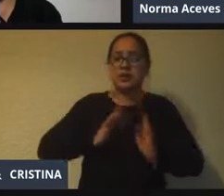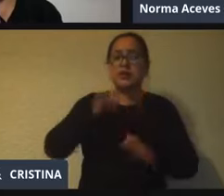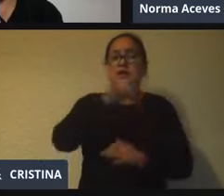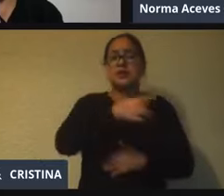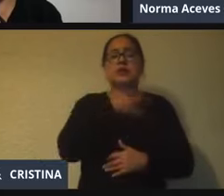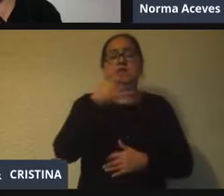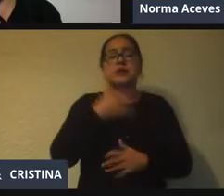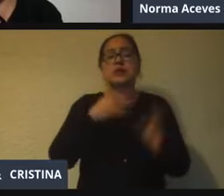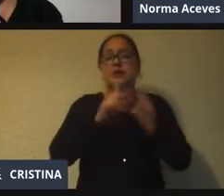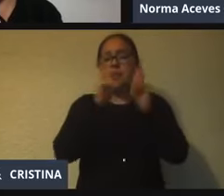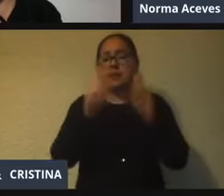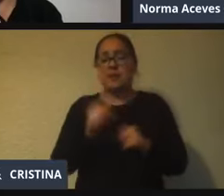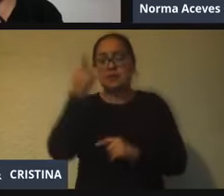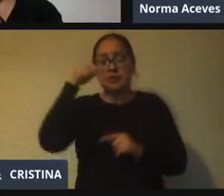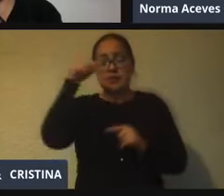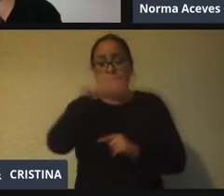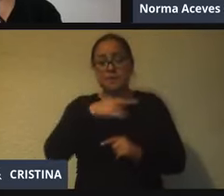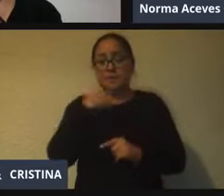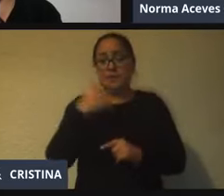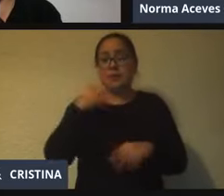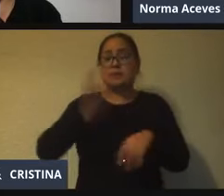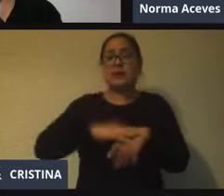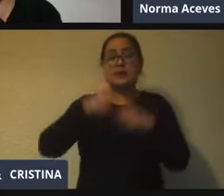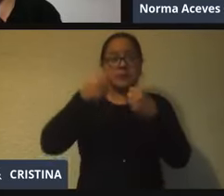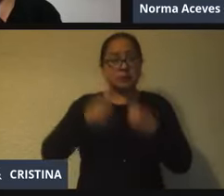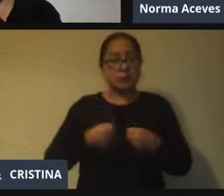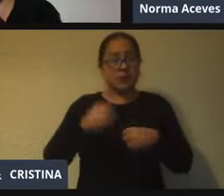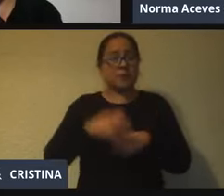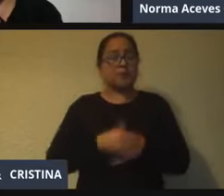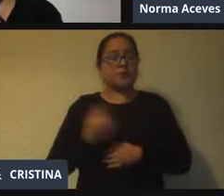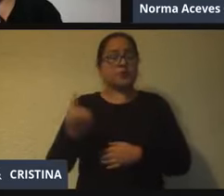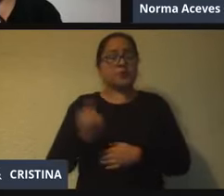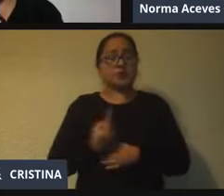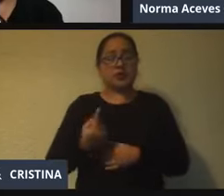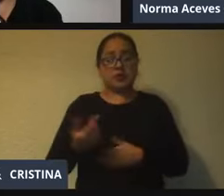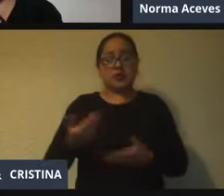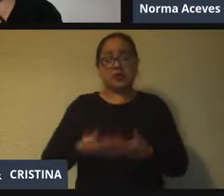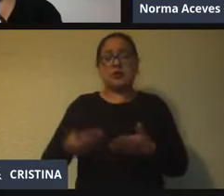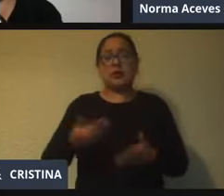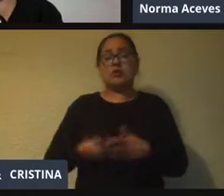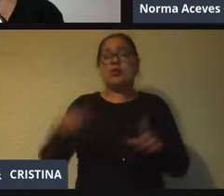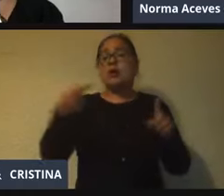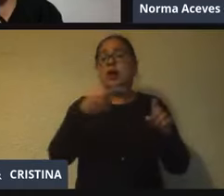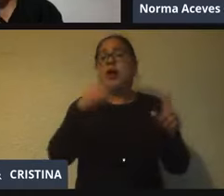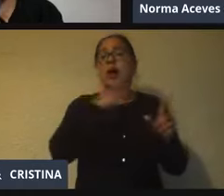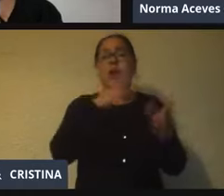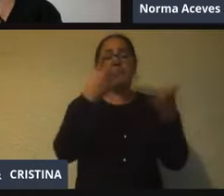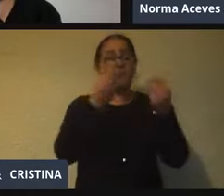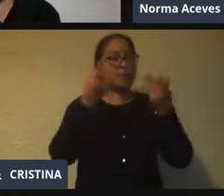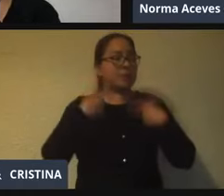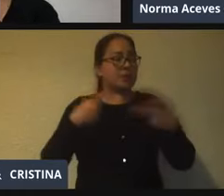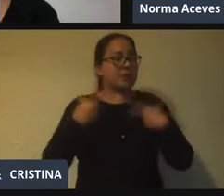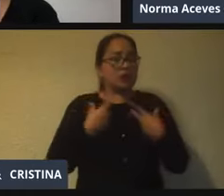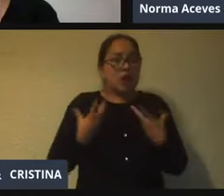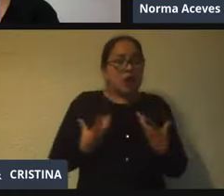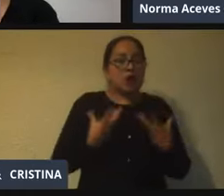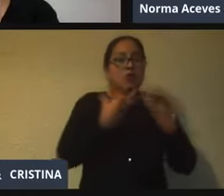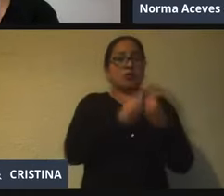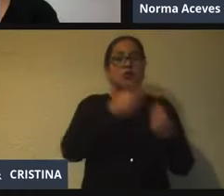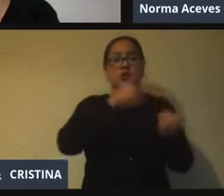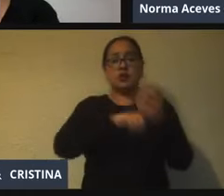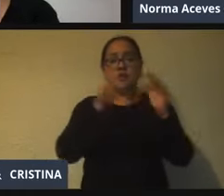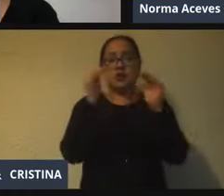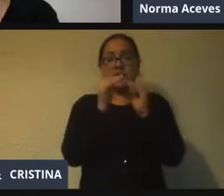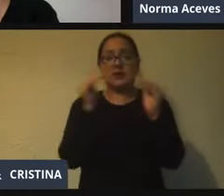espacios donde ella se pueda sentir tranquila y segura, porque también el tener tanta gente ahí puede ser que